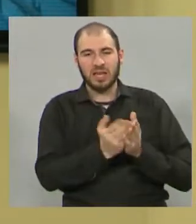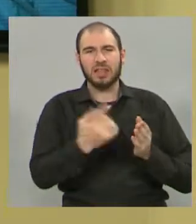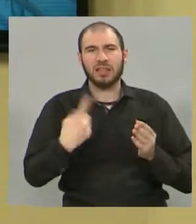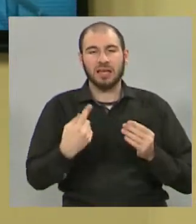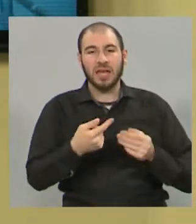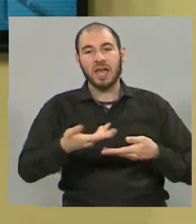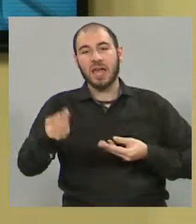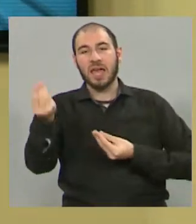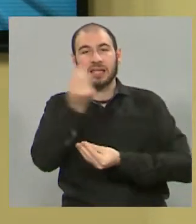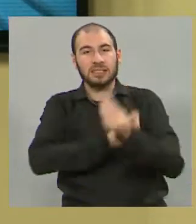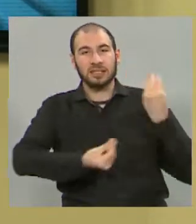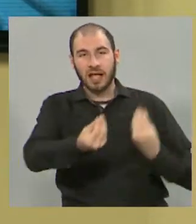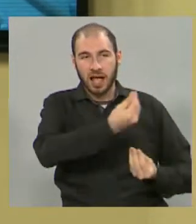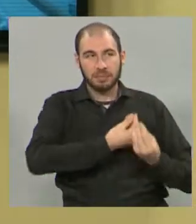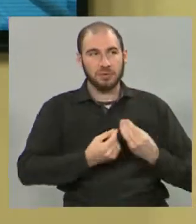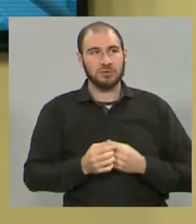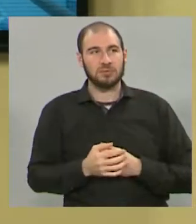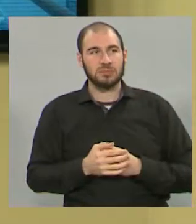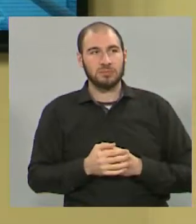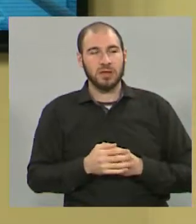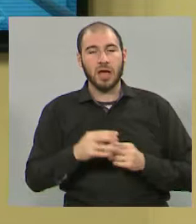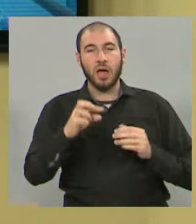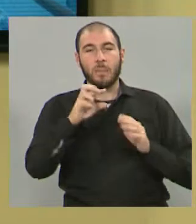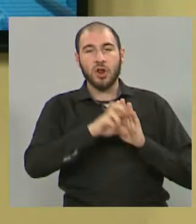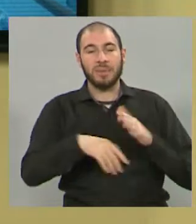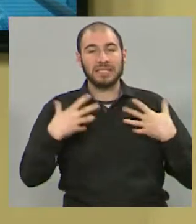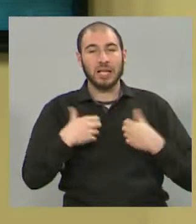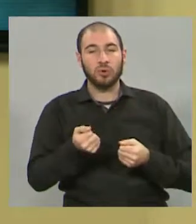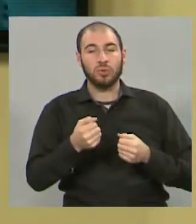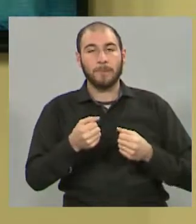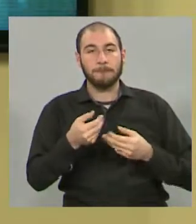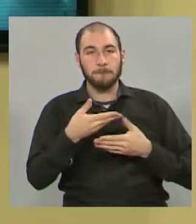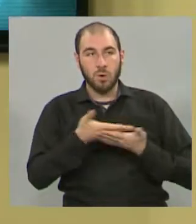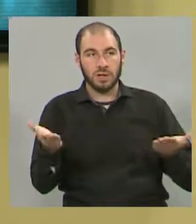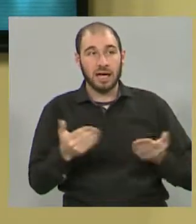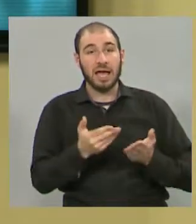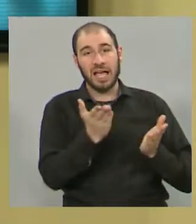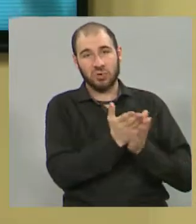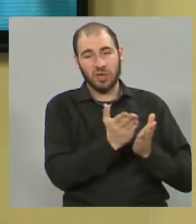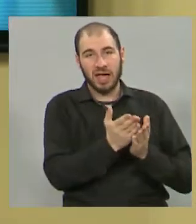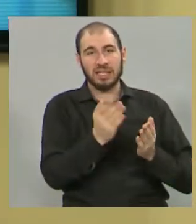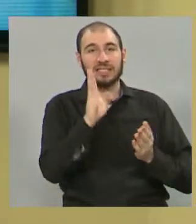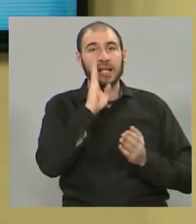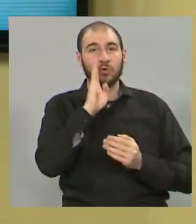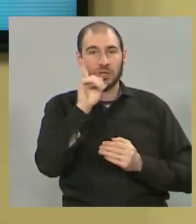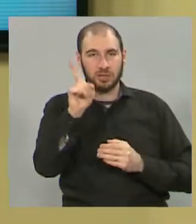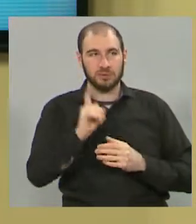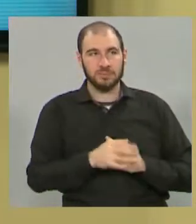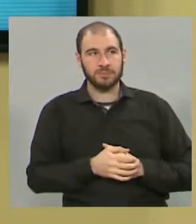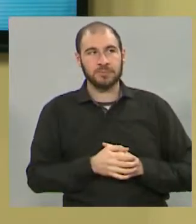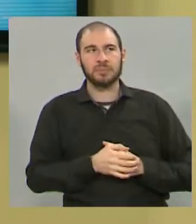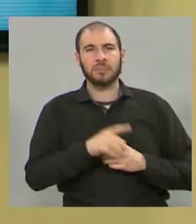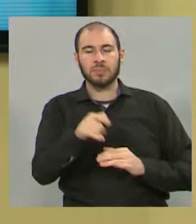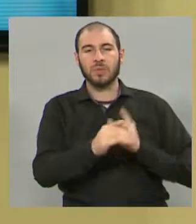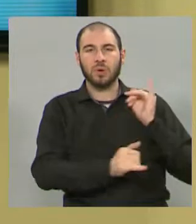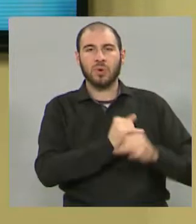con intercambios que se están buscando hacer con el programa de salud pública y con estudiantes de eeuu vamos a